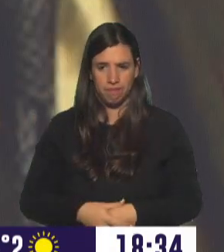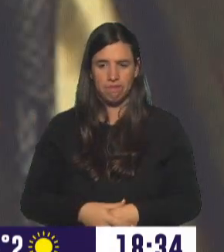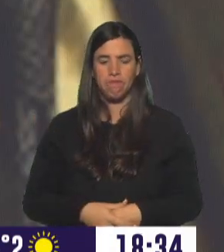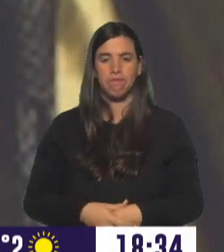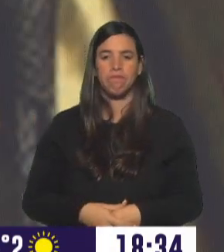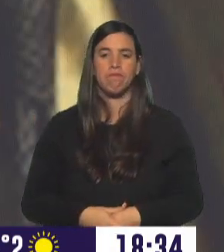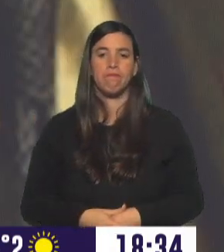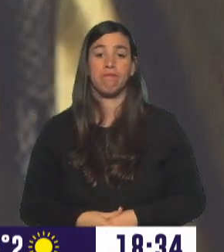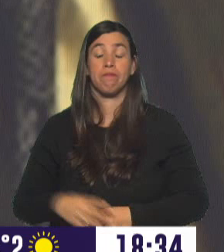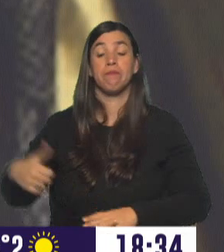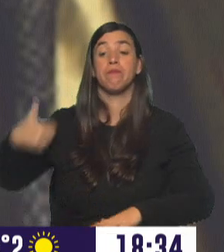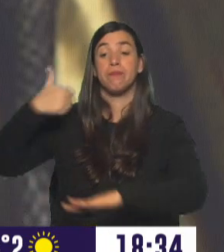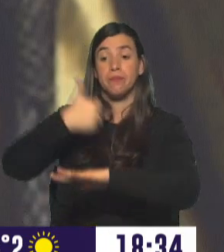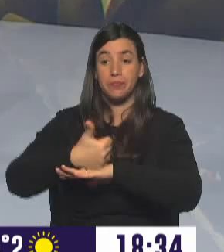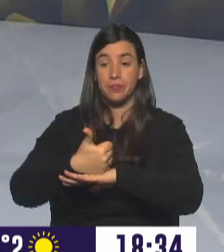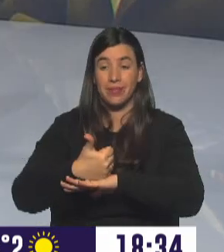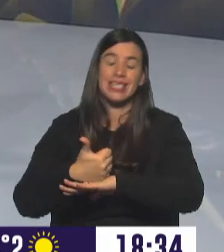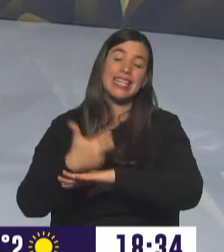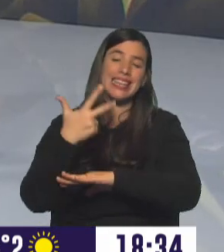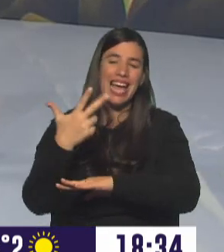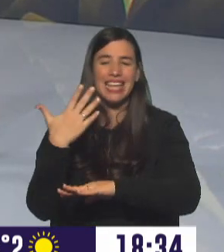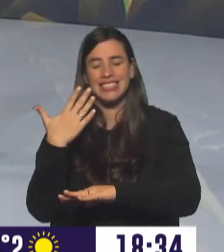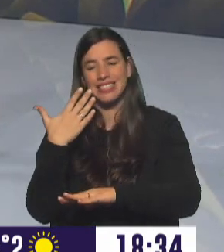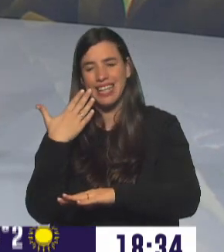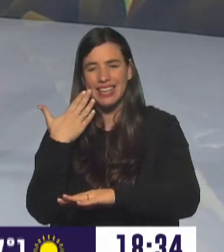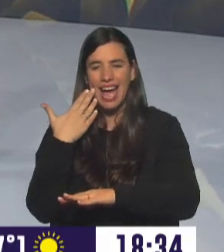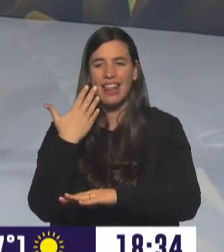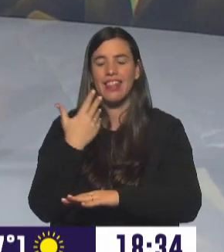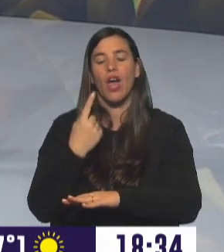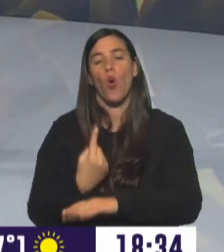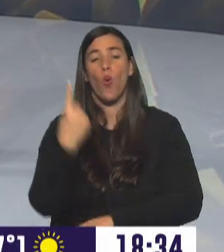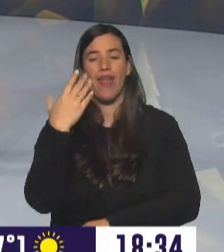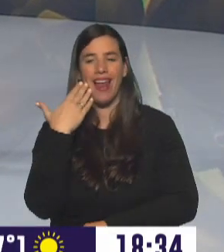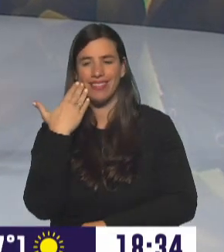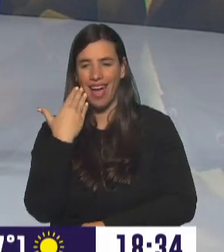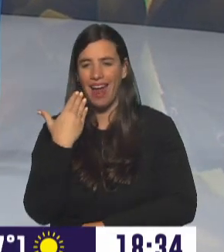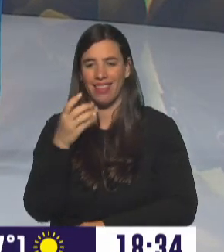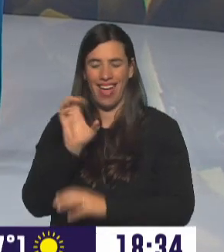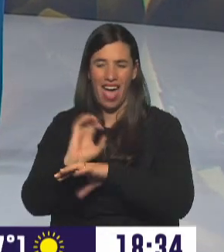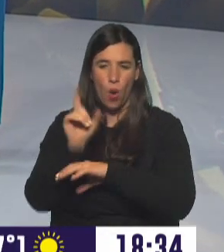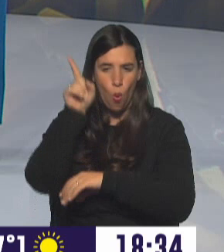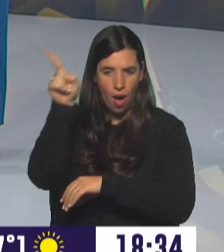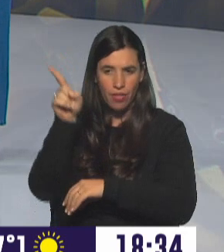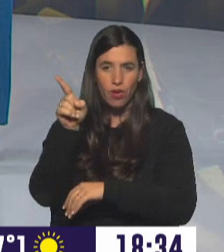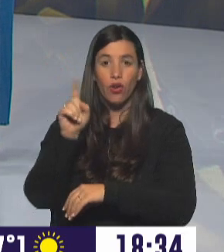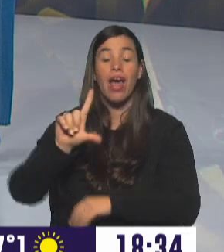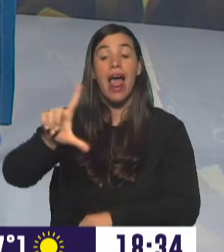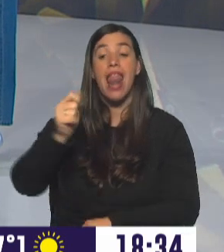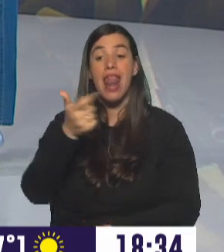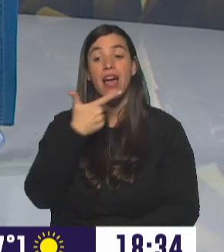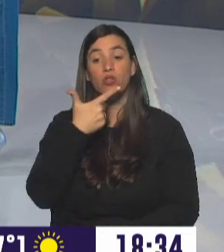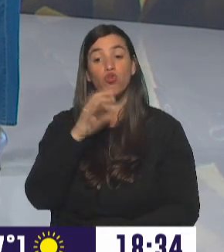las 15 horas de Argentina, a las 13 pasadas, un poco las 13 de Ecuador. Guillermo Lasso básicamente se presentó